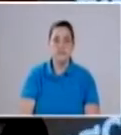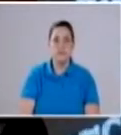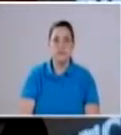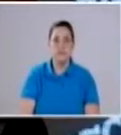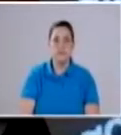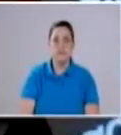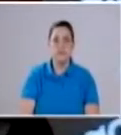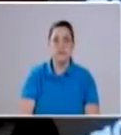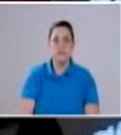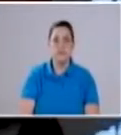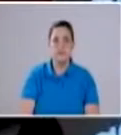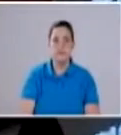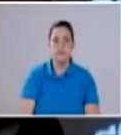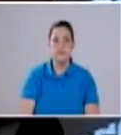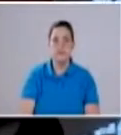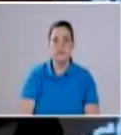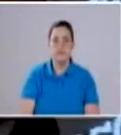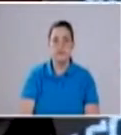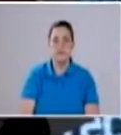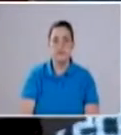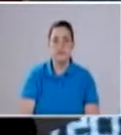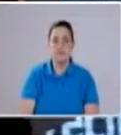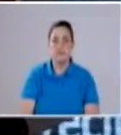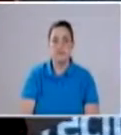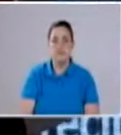Que era una situación bien complicada, que